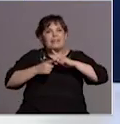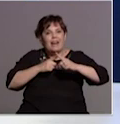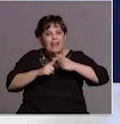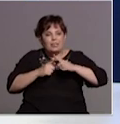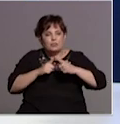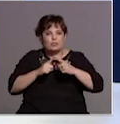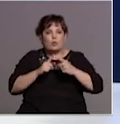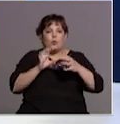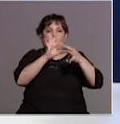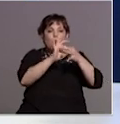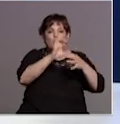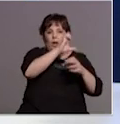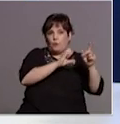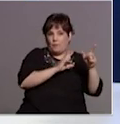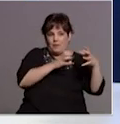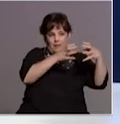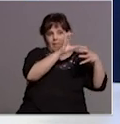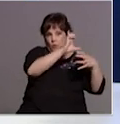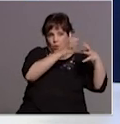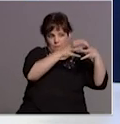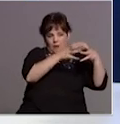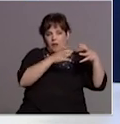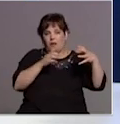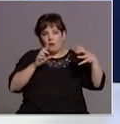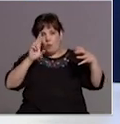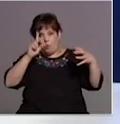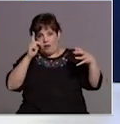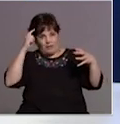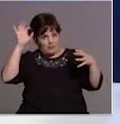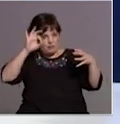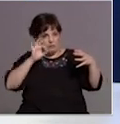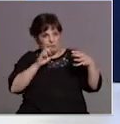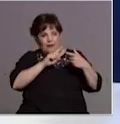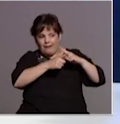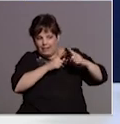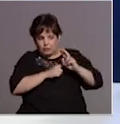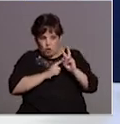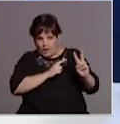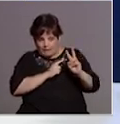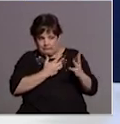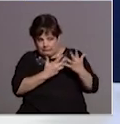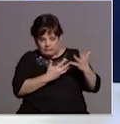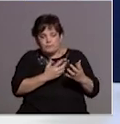unión europea el reino unido entonces el tema es muy complejo